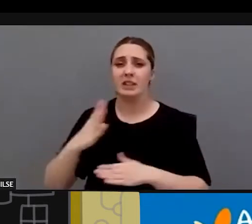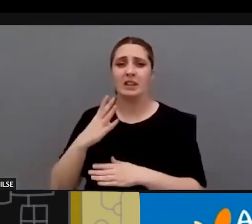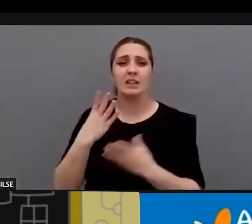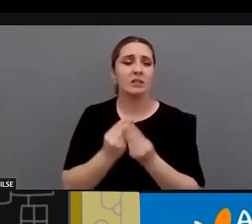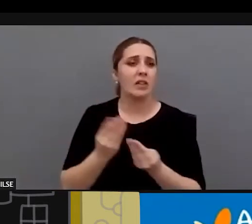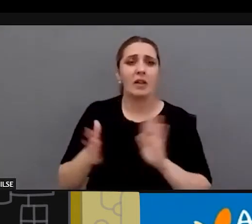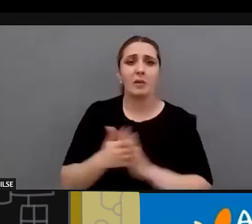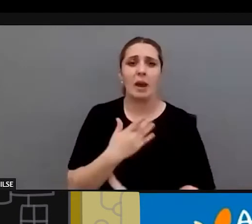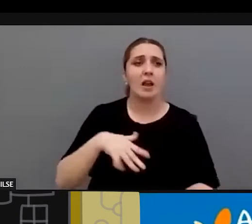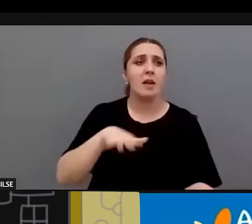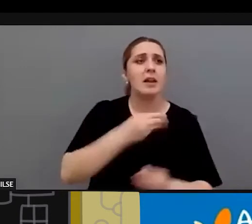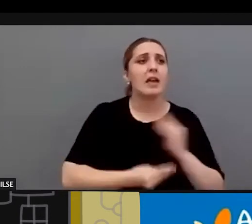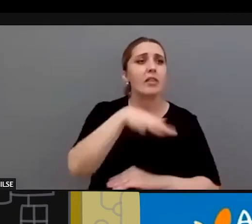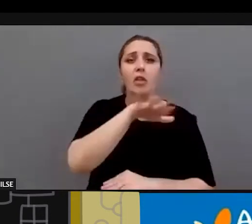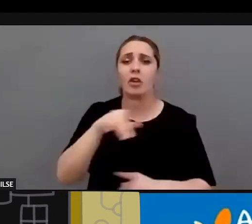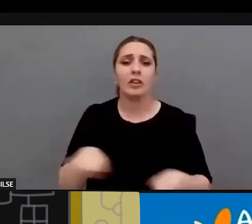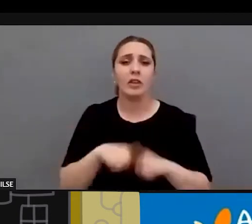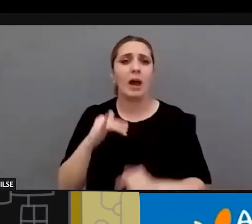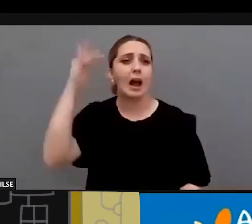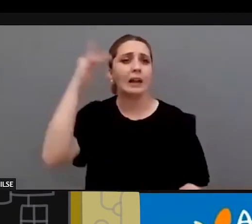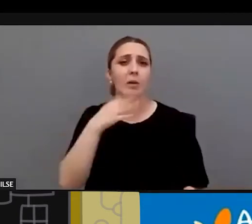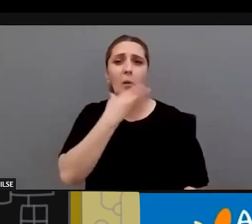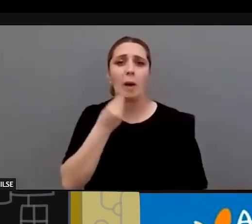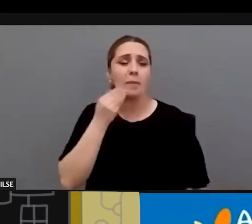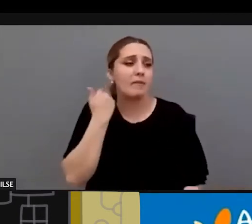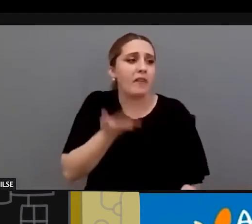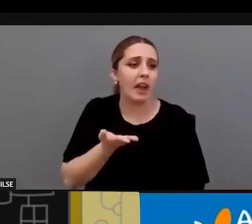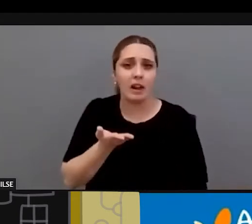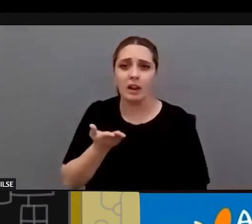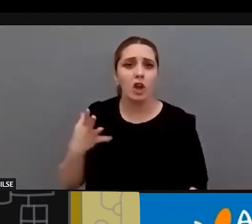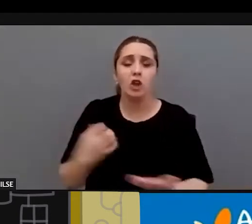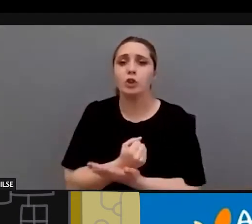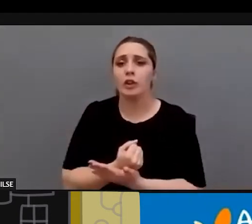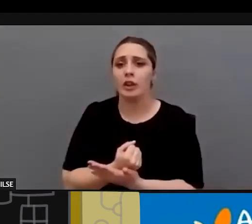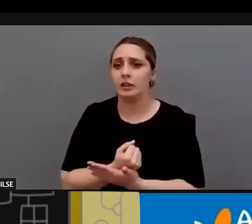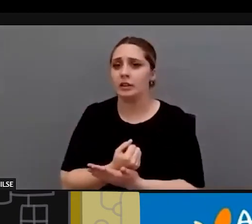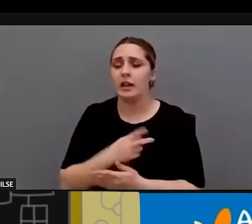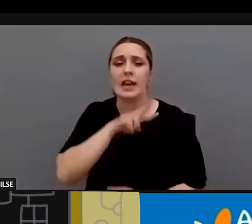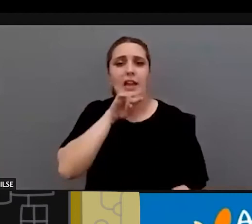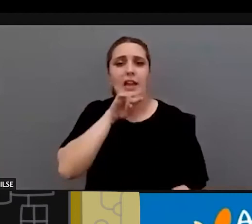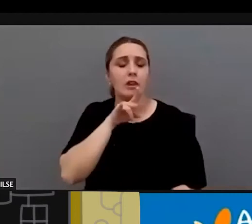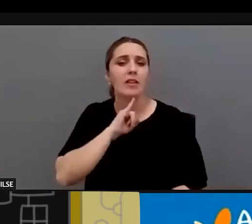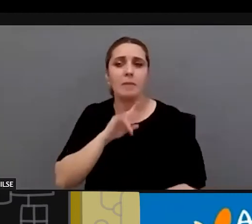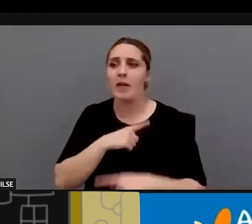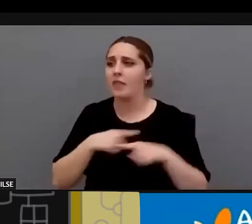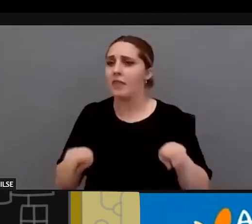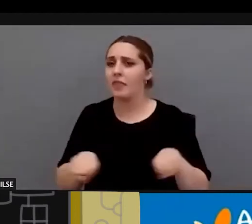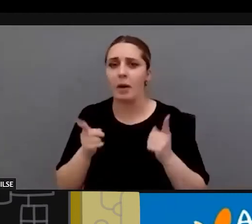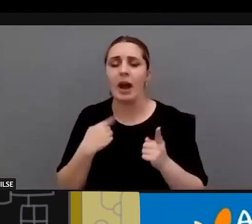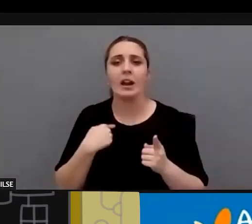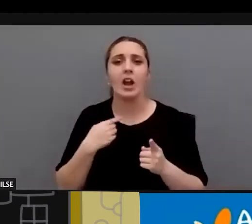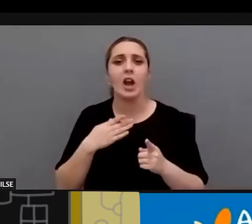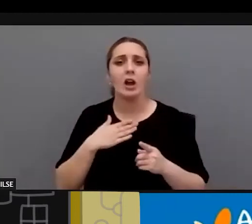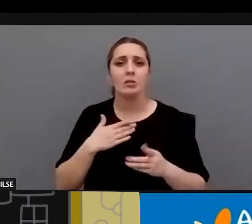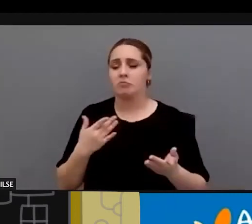africanas japonesas altas, bajas guapas, feas en fin hablen el idioma que hablen tengan la orientación sexual que tengan